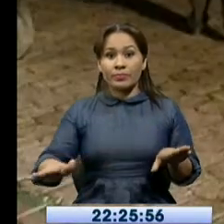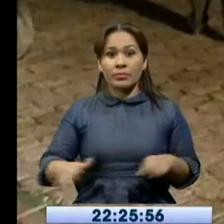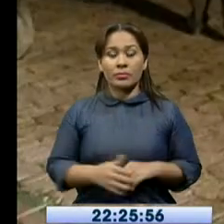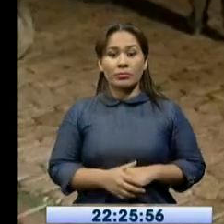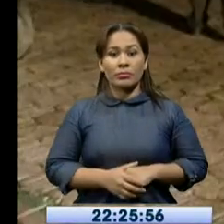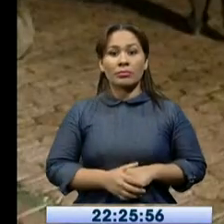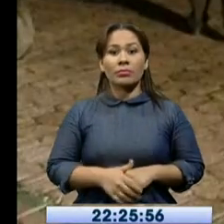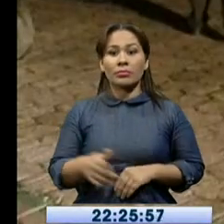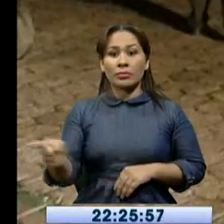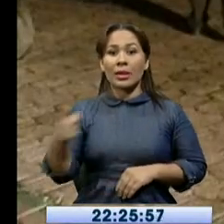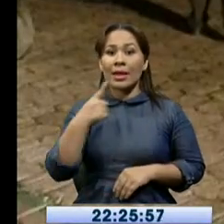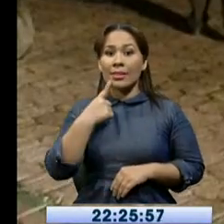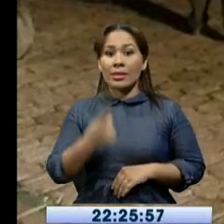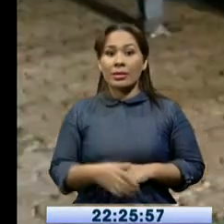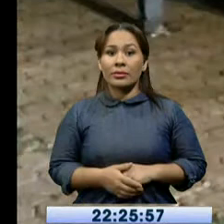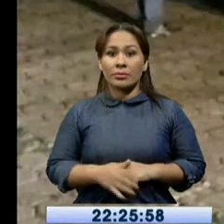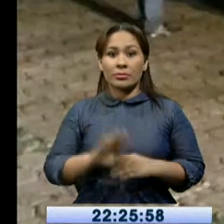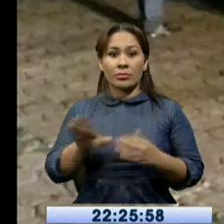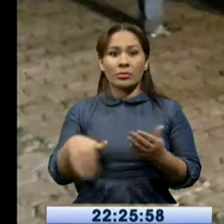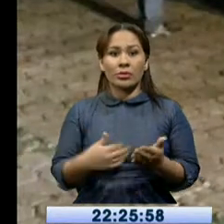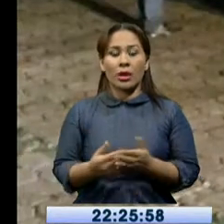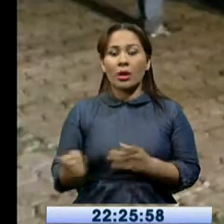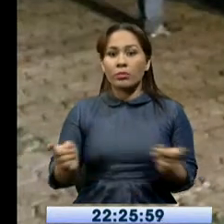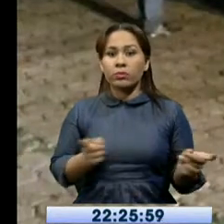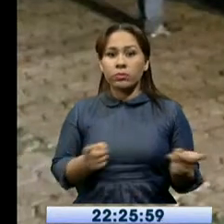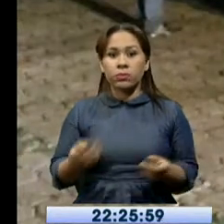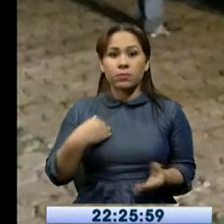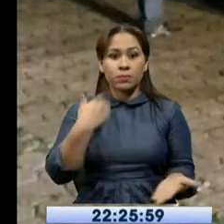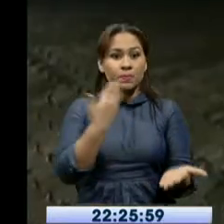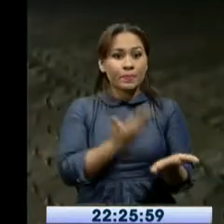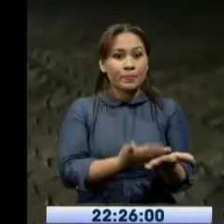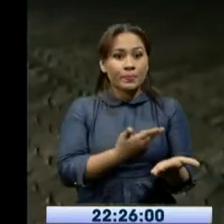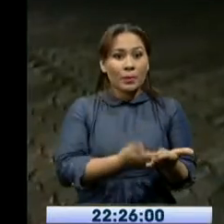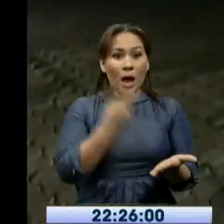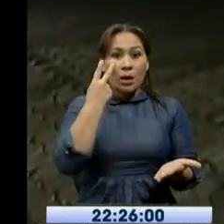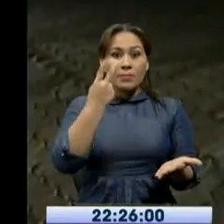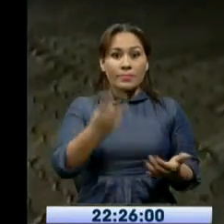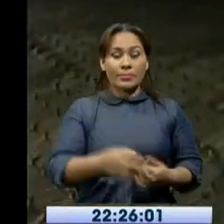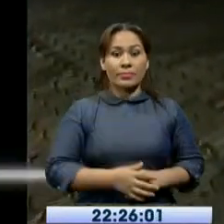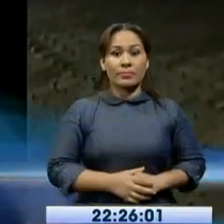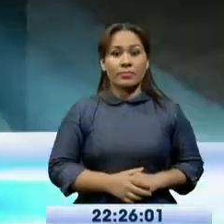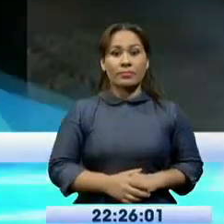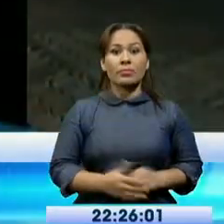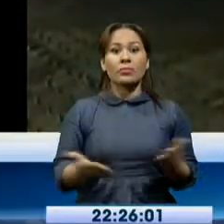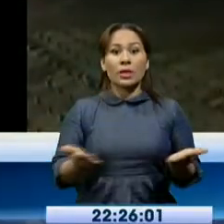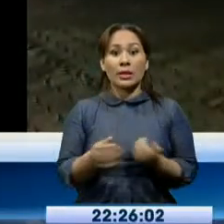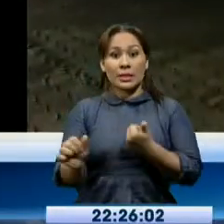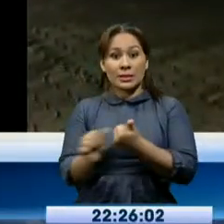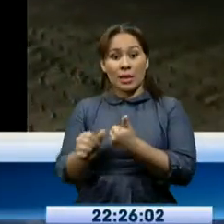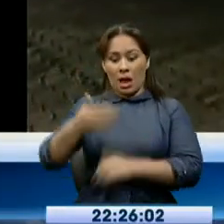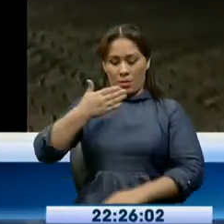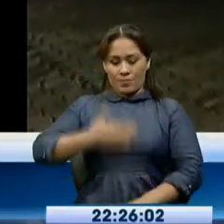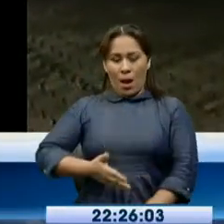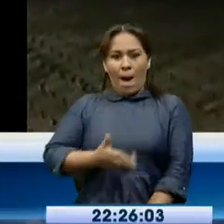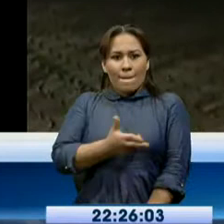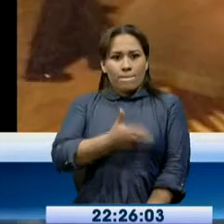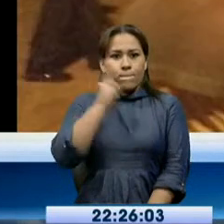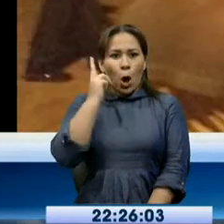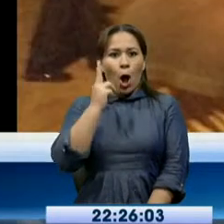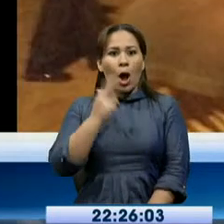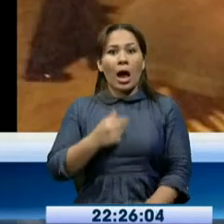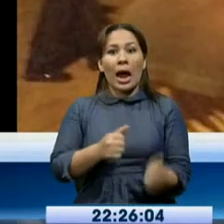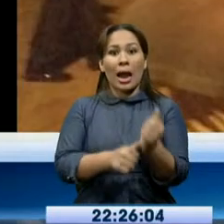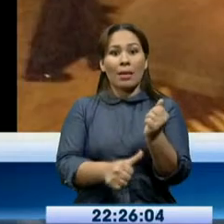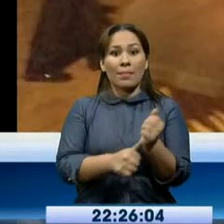de la DINASED, como que no sabía dónde estaba y tampoco se enteró que la puñalada a la altura del pecho terminó con la vida de su hermano.